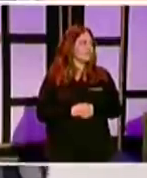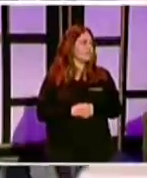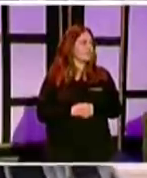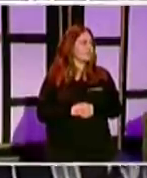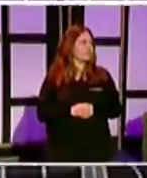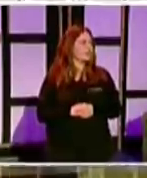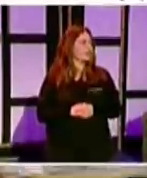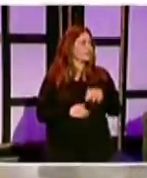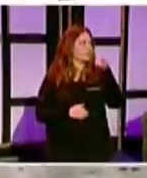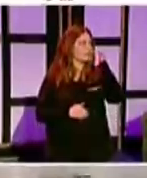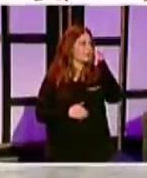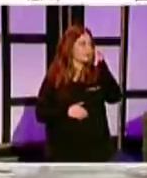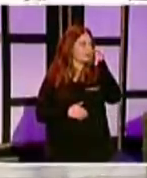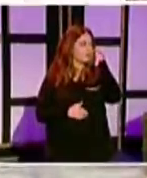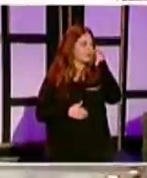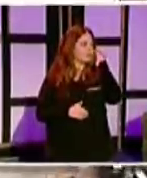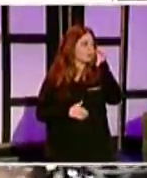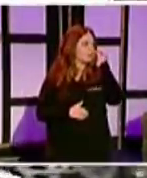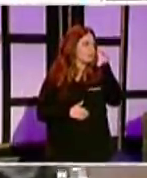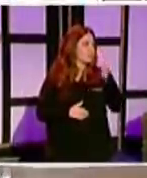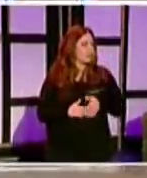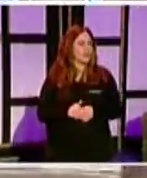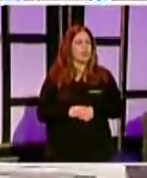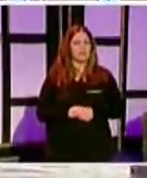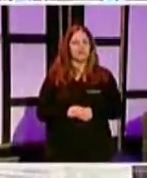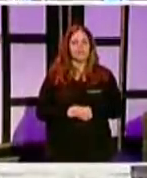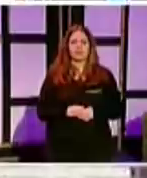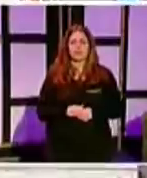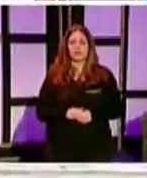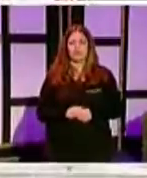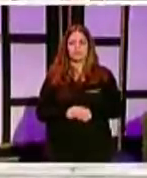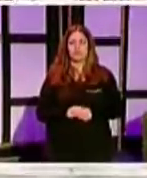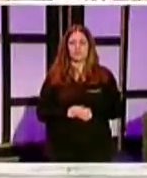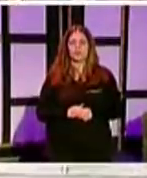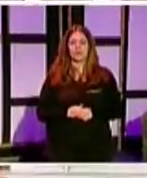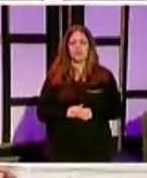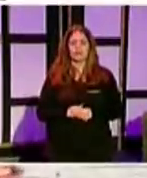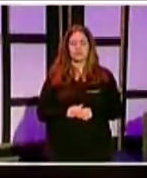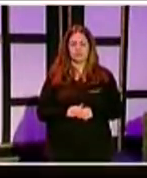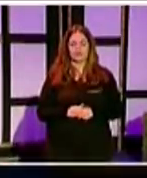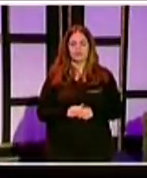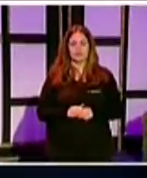Legañosos, 36 años en el carnaval y eso sin duda se nota. Ya van con su tema de despedida. Le escuchamos.